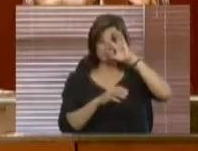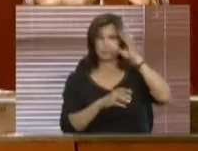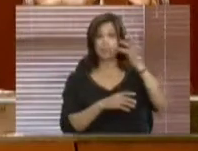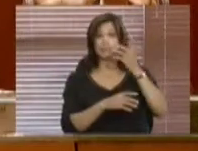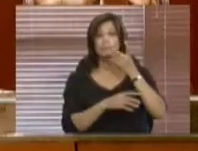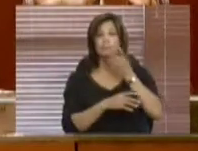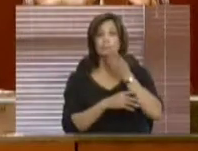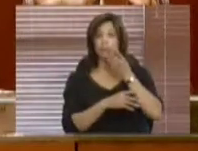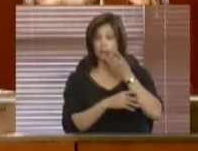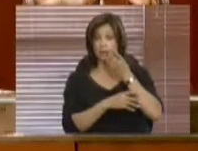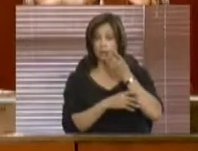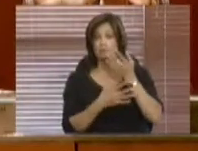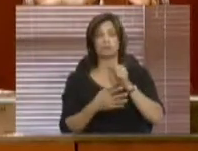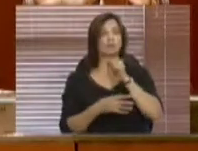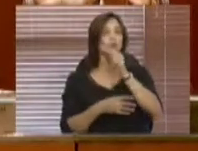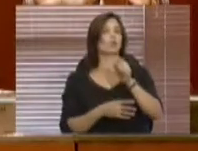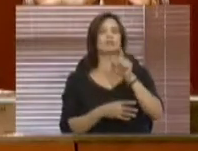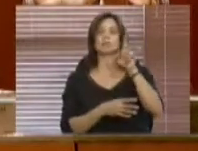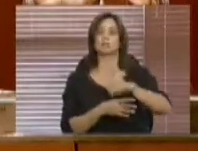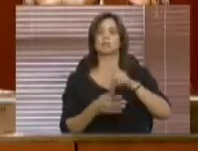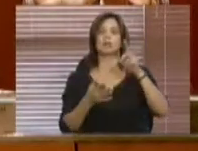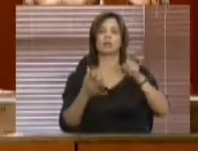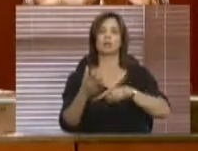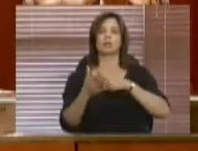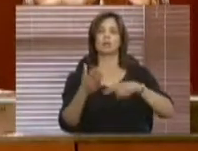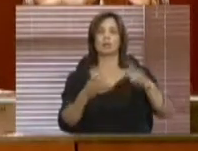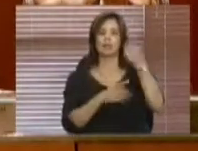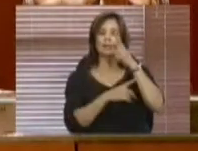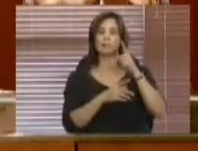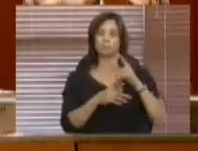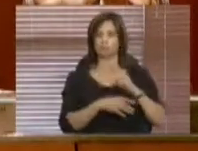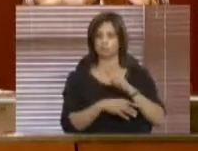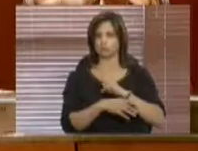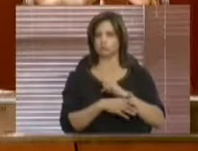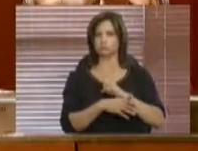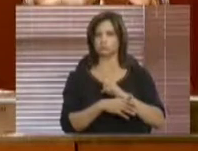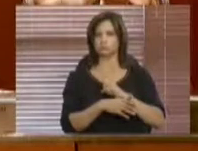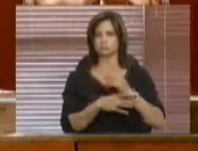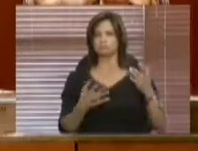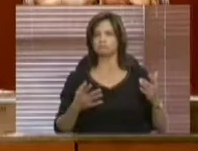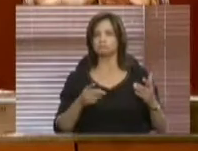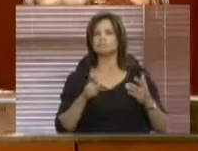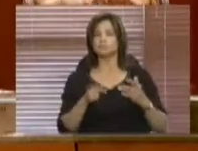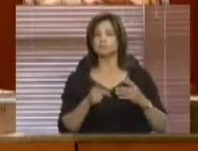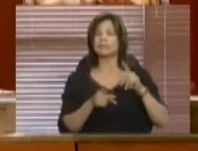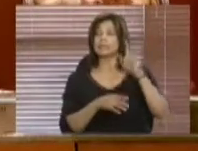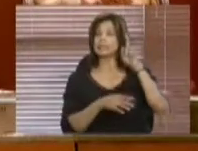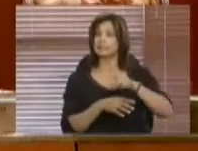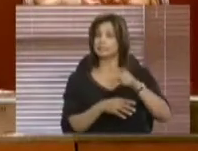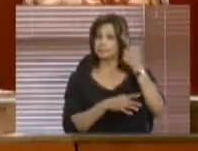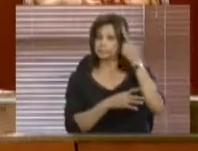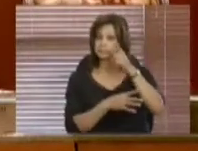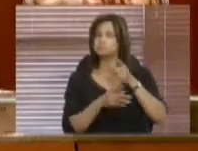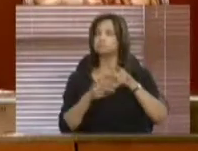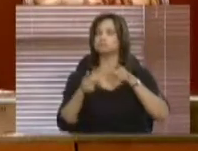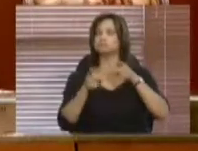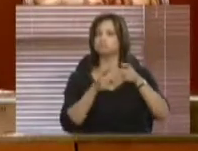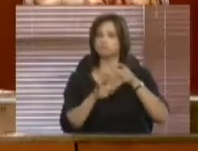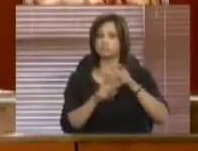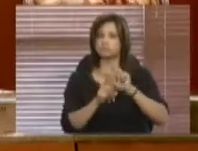República no debe ser anulada por la inercia del legislador, al que le corresponde regular